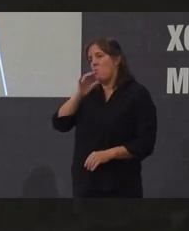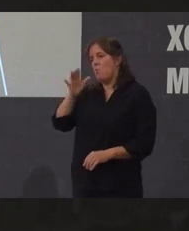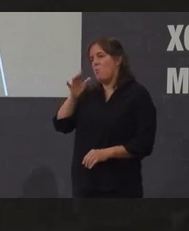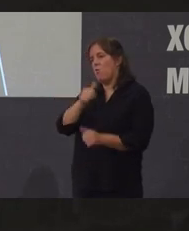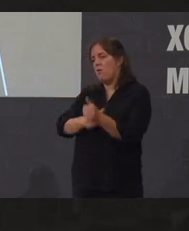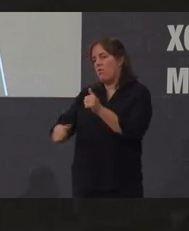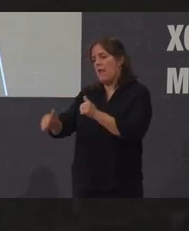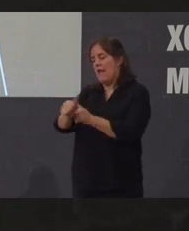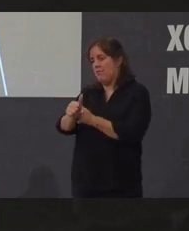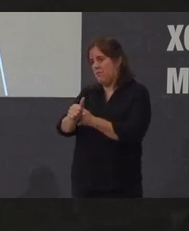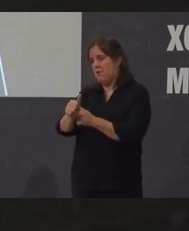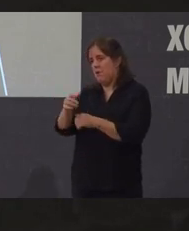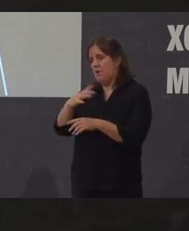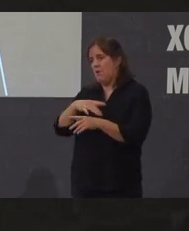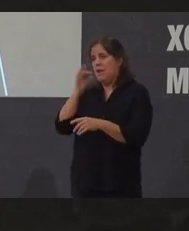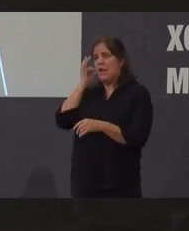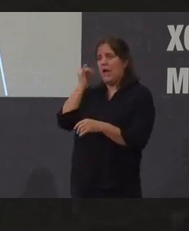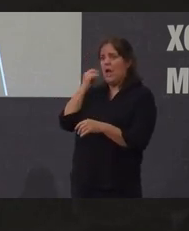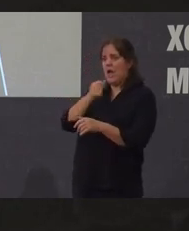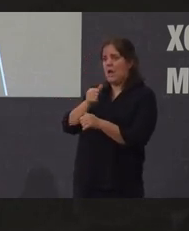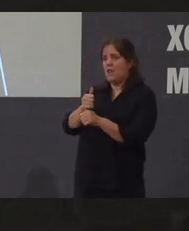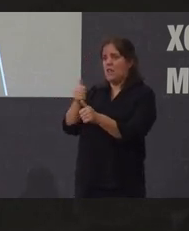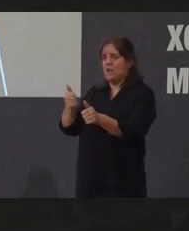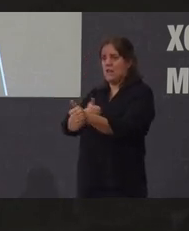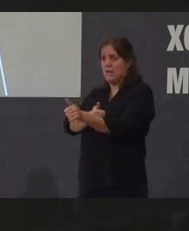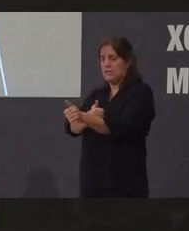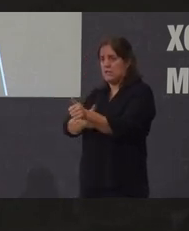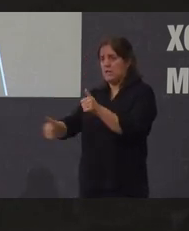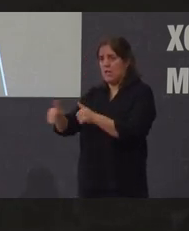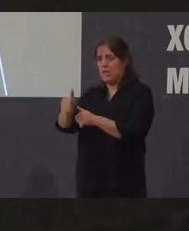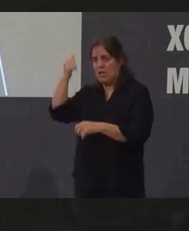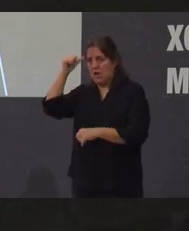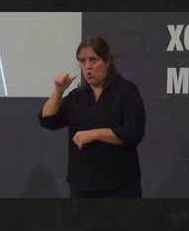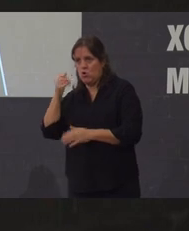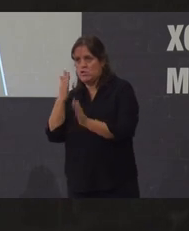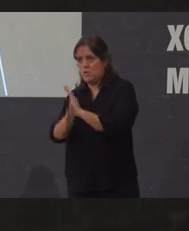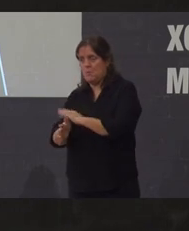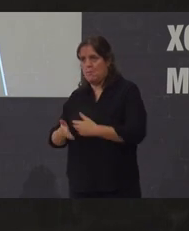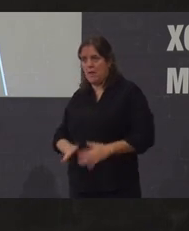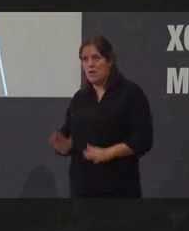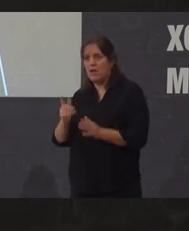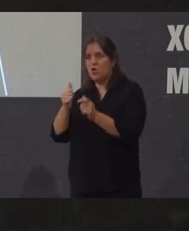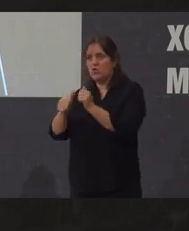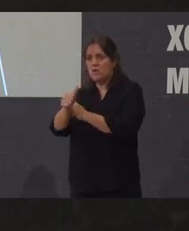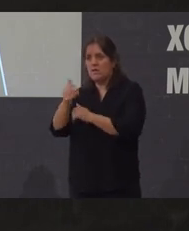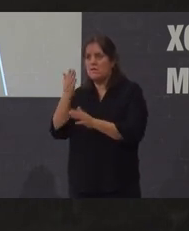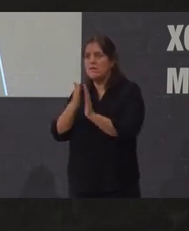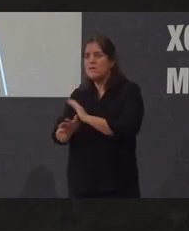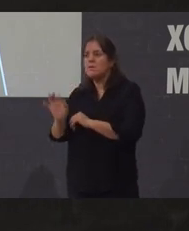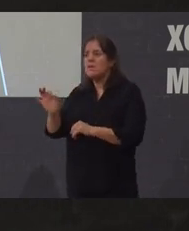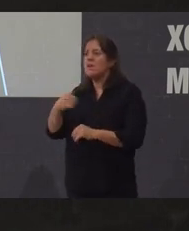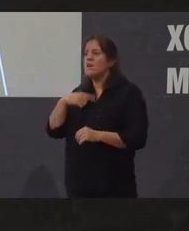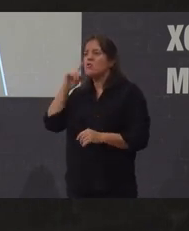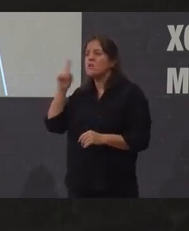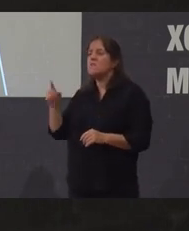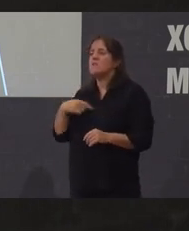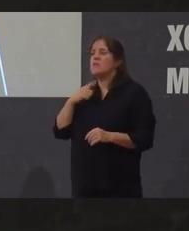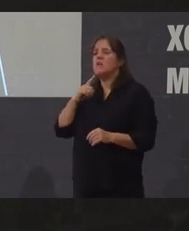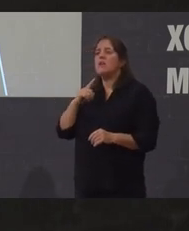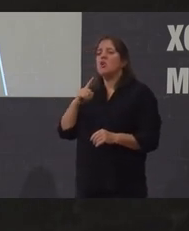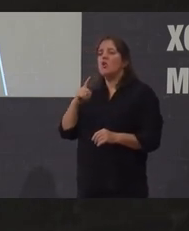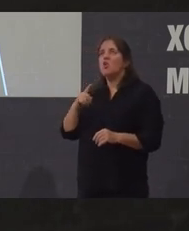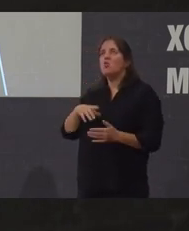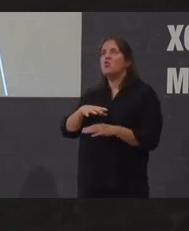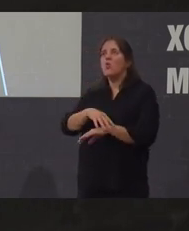diante dunha filla. Non teño aquí o dato, pero isto pasou, non sei se en Suecia,